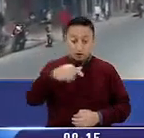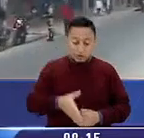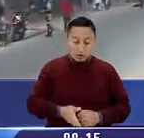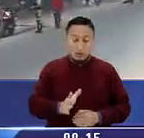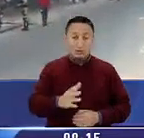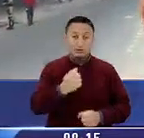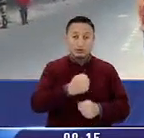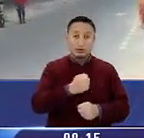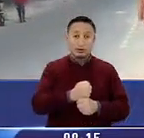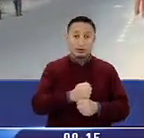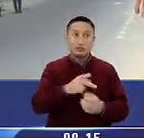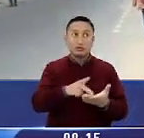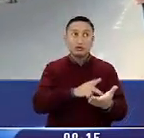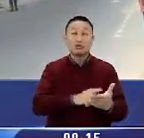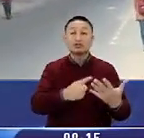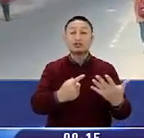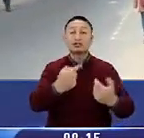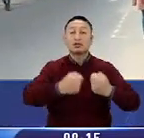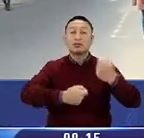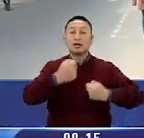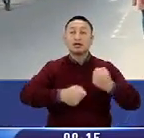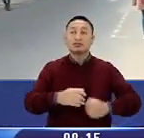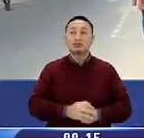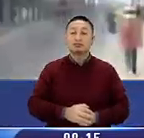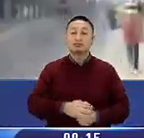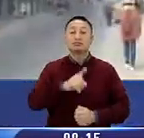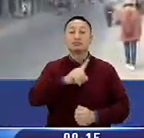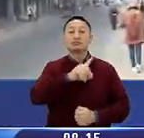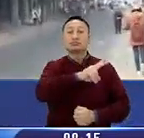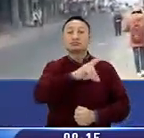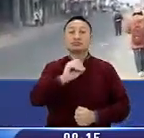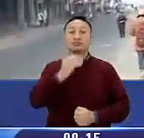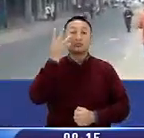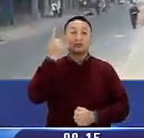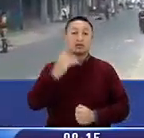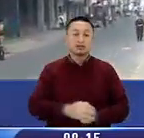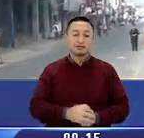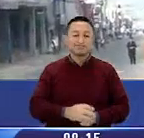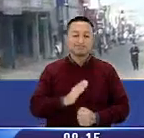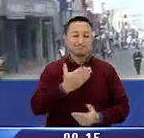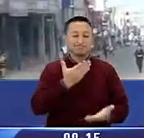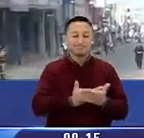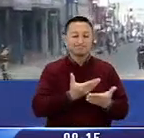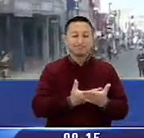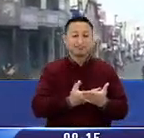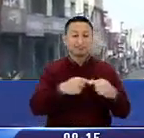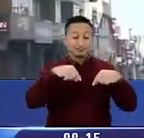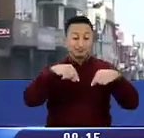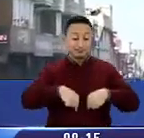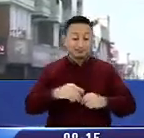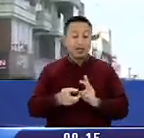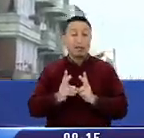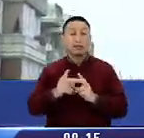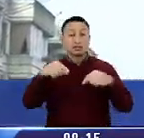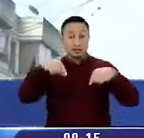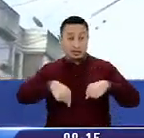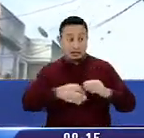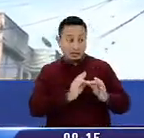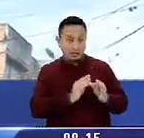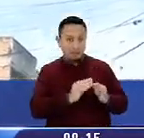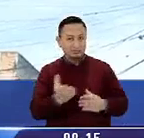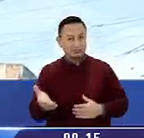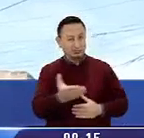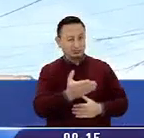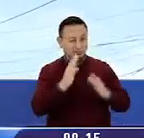El proyecto inició el 6 de mayo y tiene una duración de 120 días. Ok, perfecto. Muchísimas gracias. Entonces, vecinos de la parroquia de Calderón,